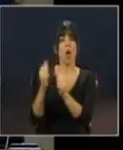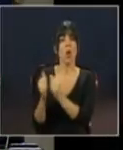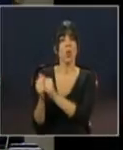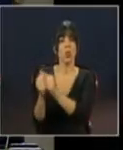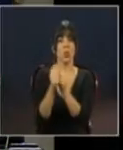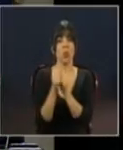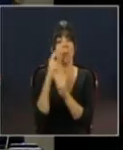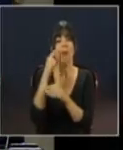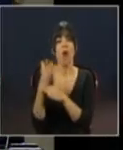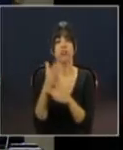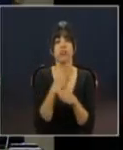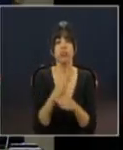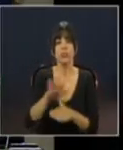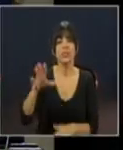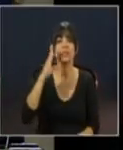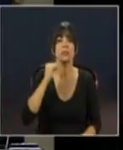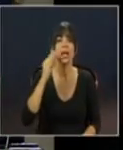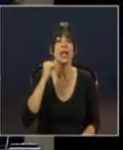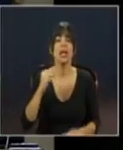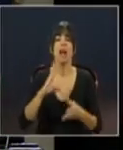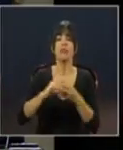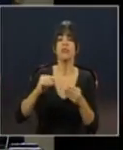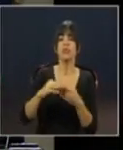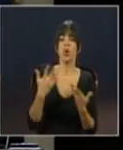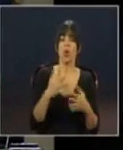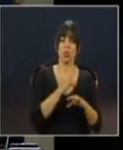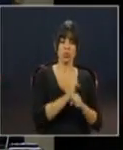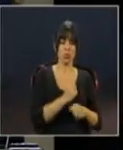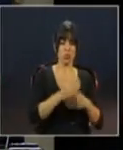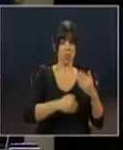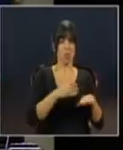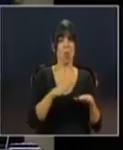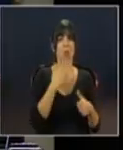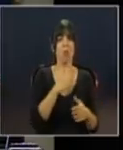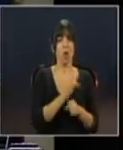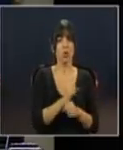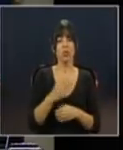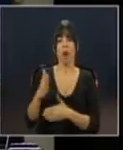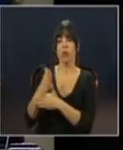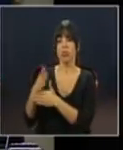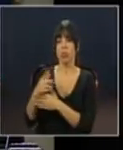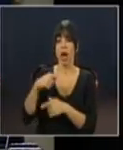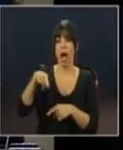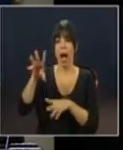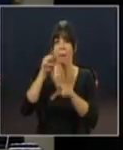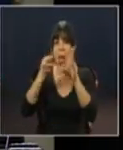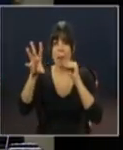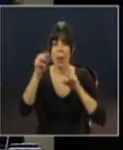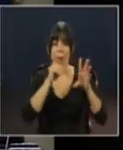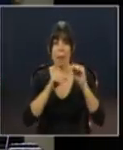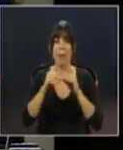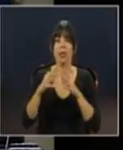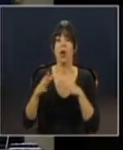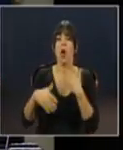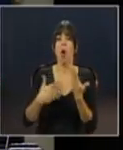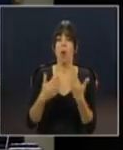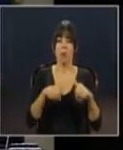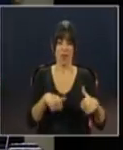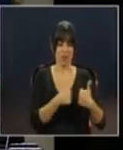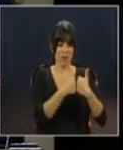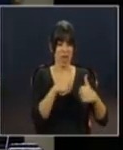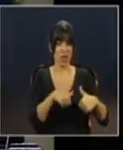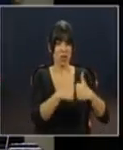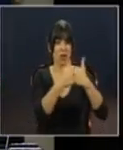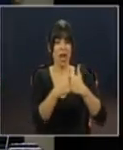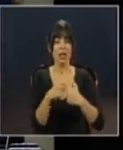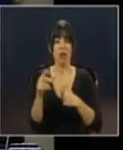para compartir experiencias, buenas prácticas y aprender unos de otros, buscando soluciones a los desafíos comunes